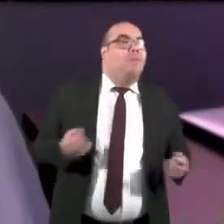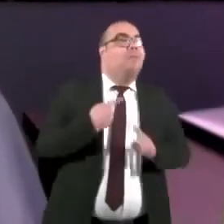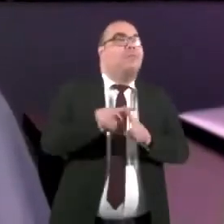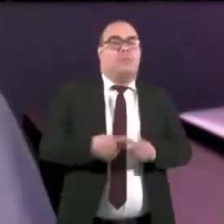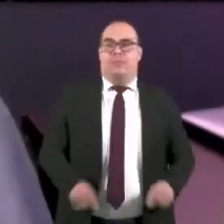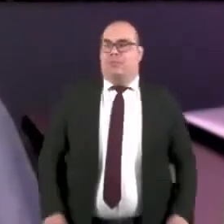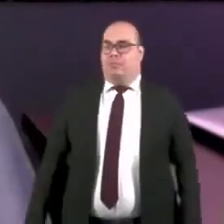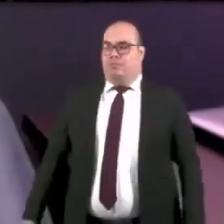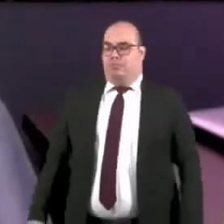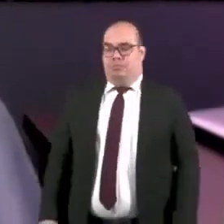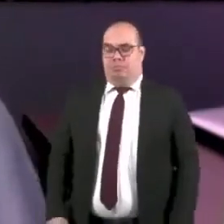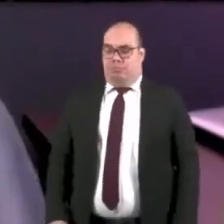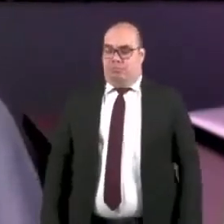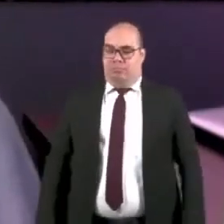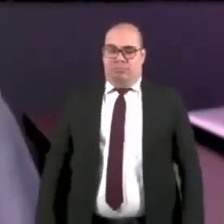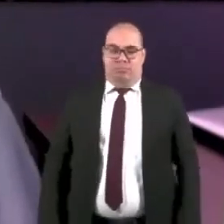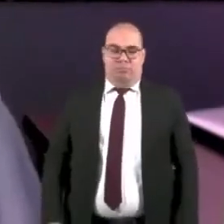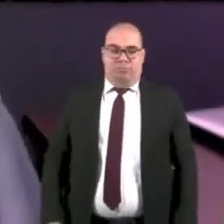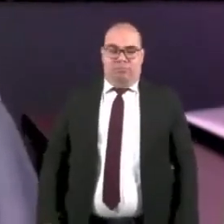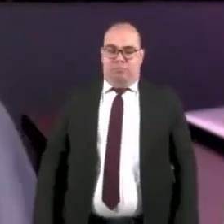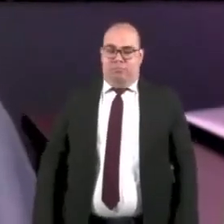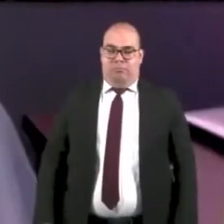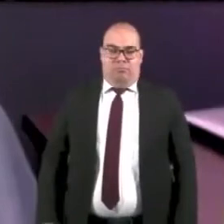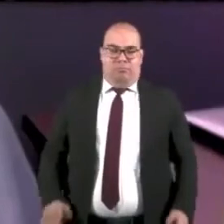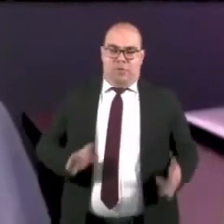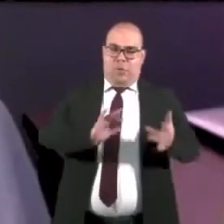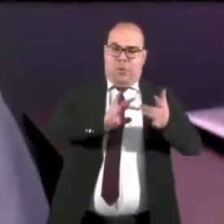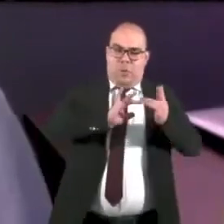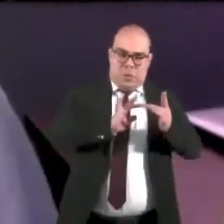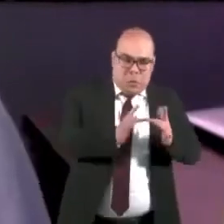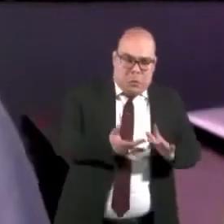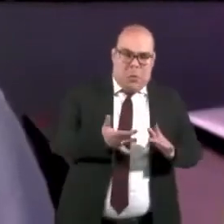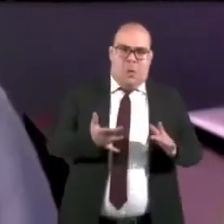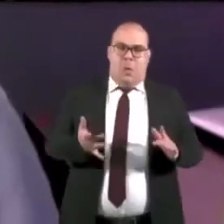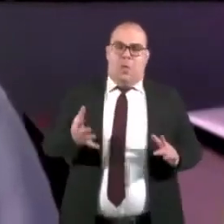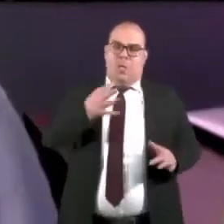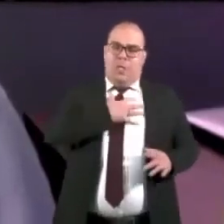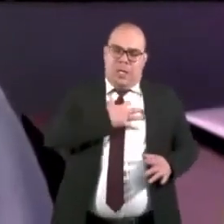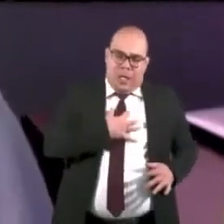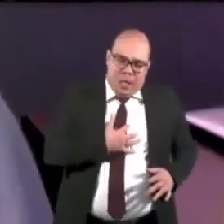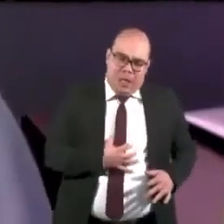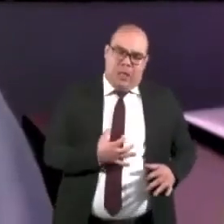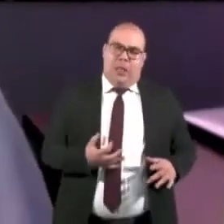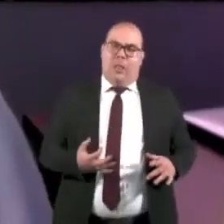Y realmente uno no encuentra. Dolor, desolación.